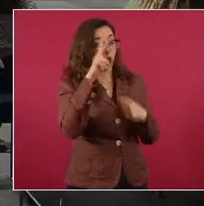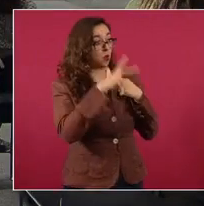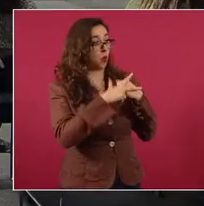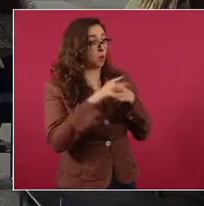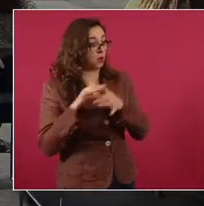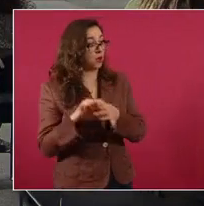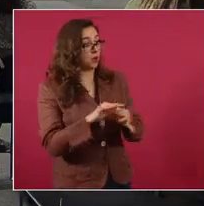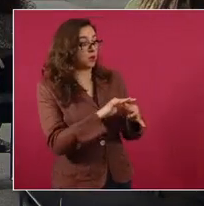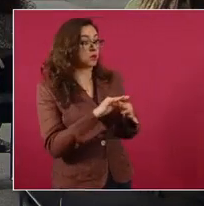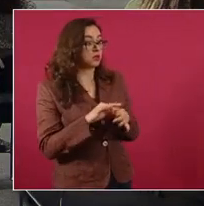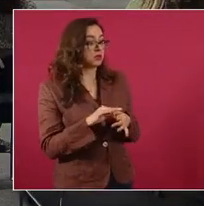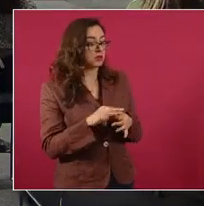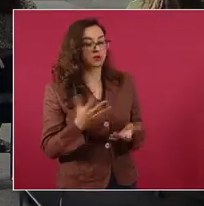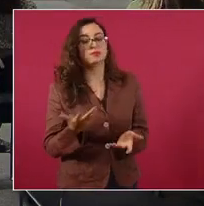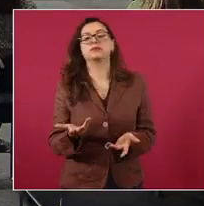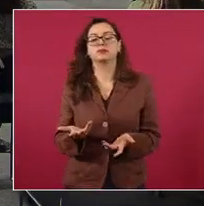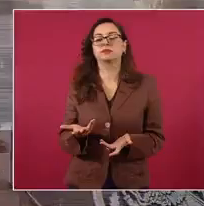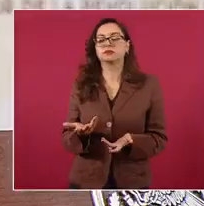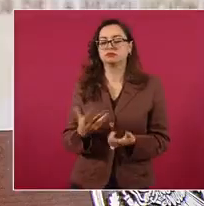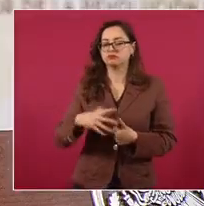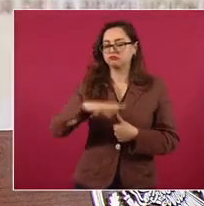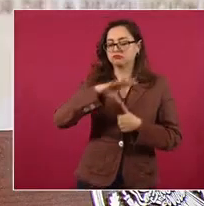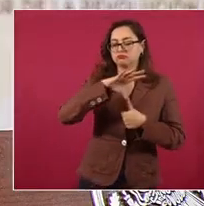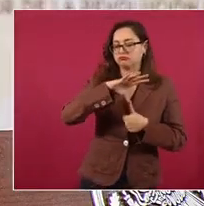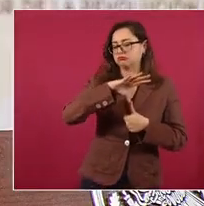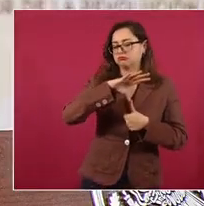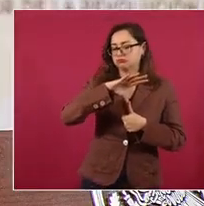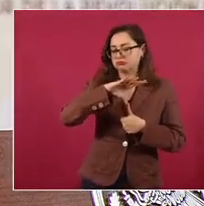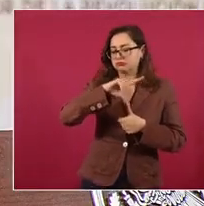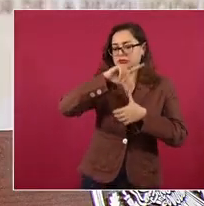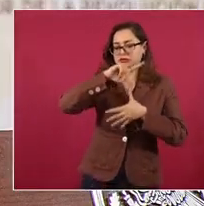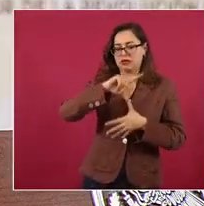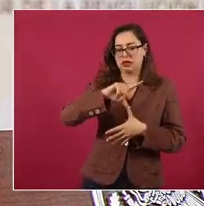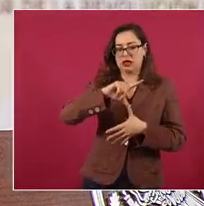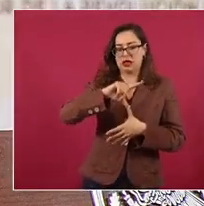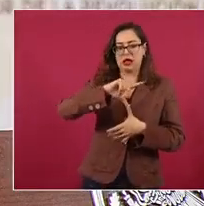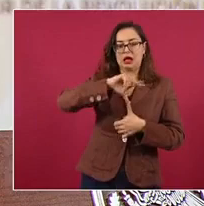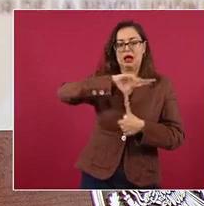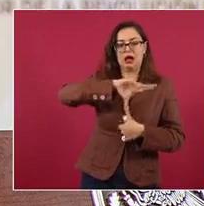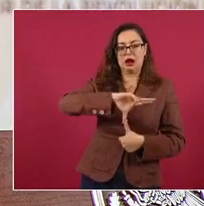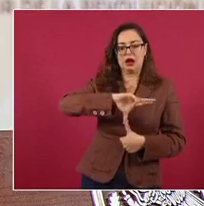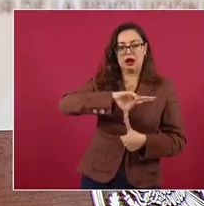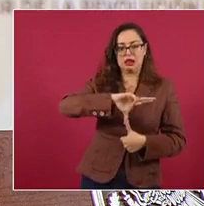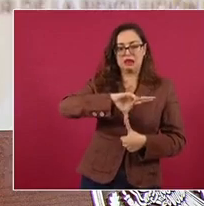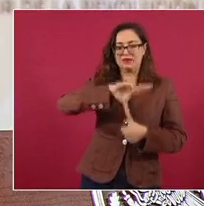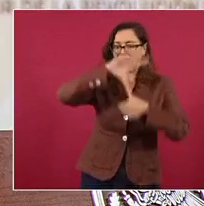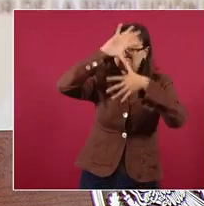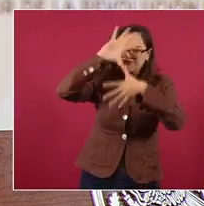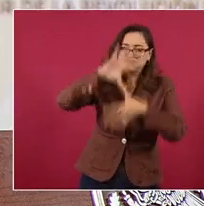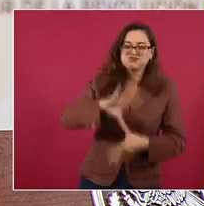Europea? No solo América del Norte, sino América Latina, el Caribe, toda América,